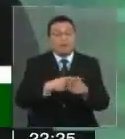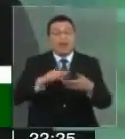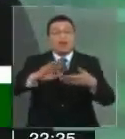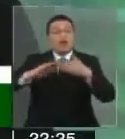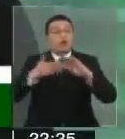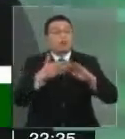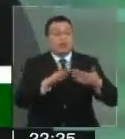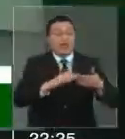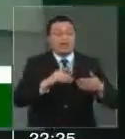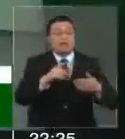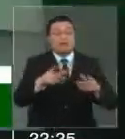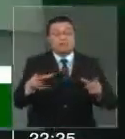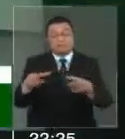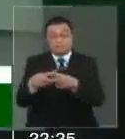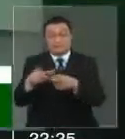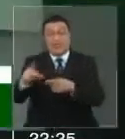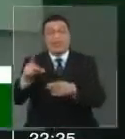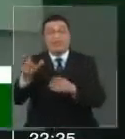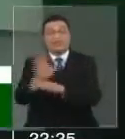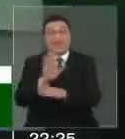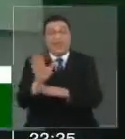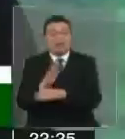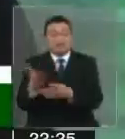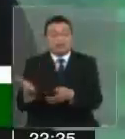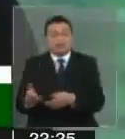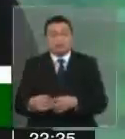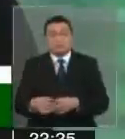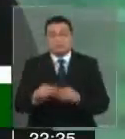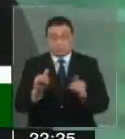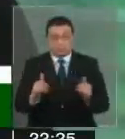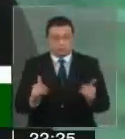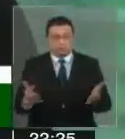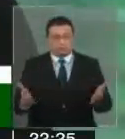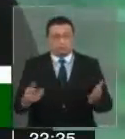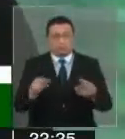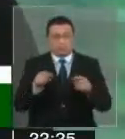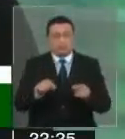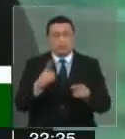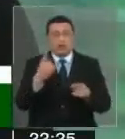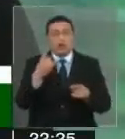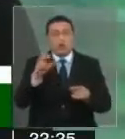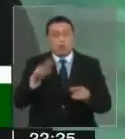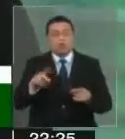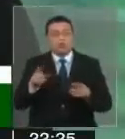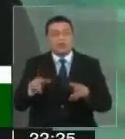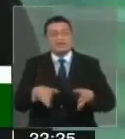en el círculo de teatro. Absolutamente, o sea, absolutamente, y en algún sentido...